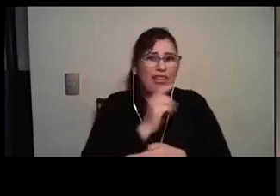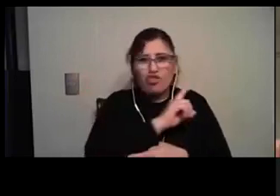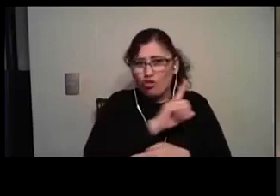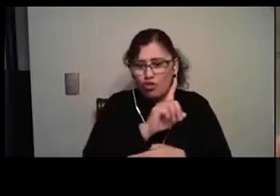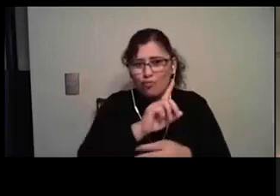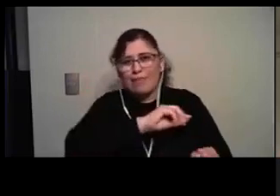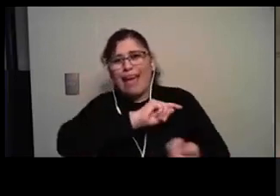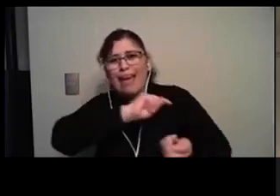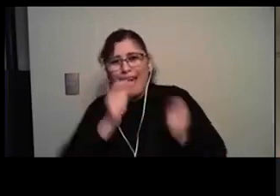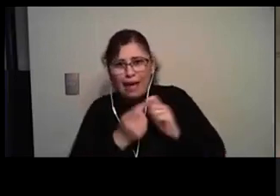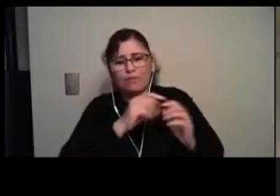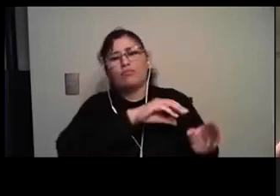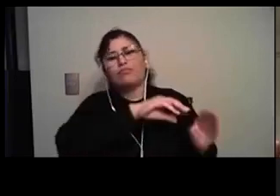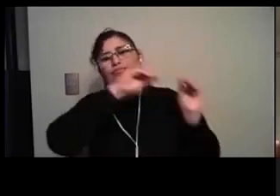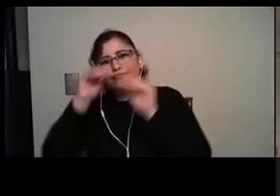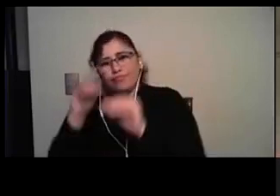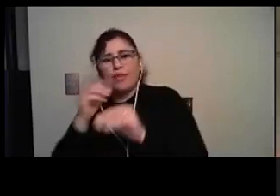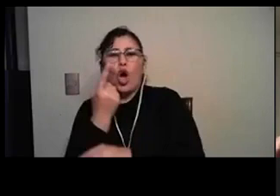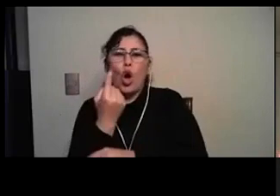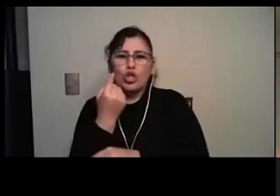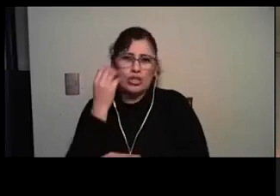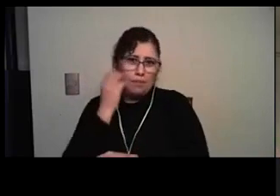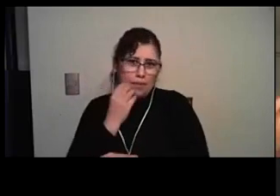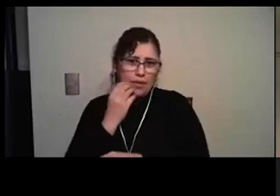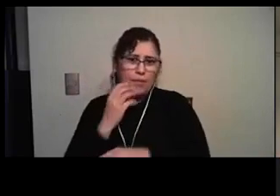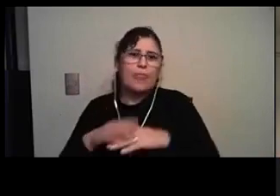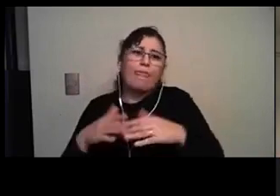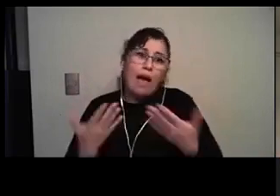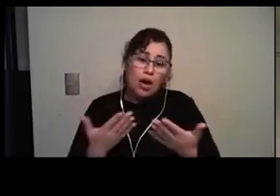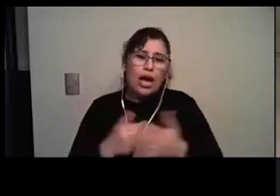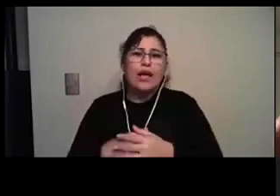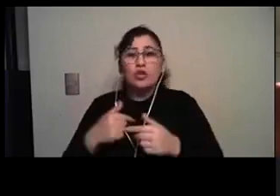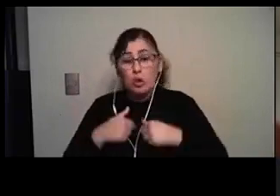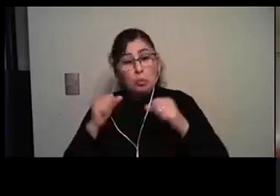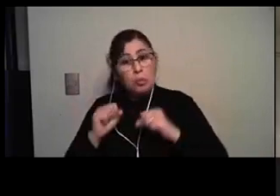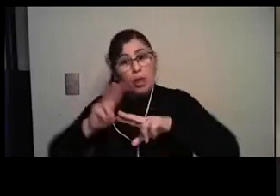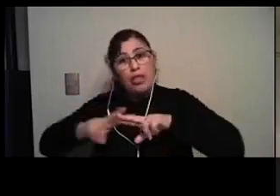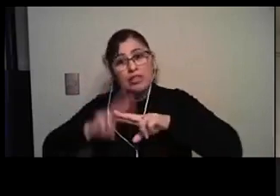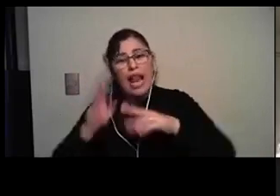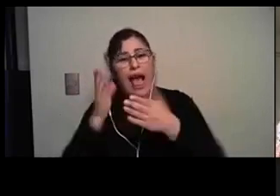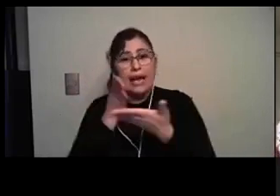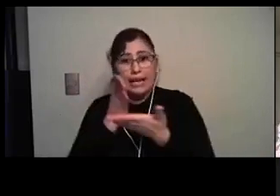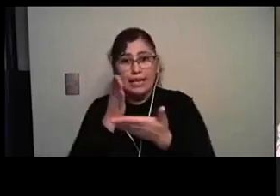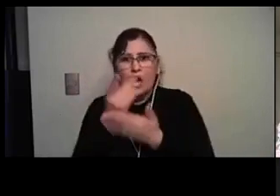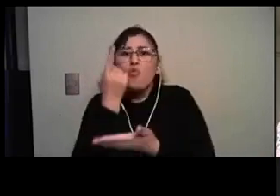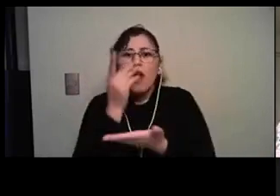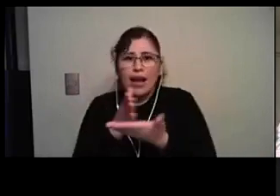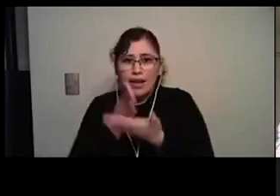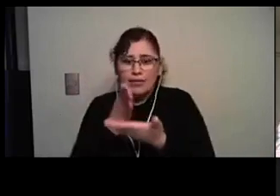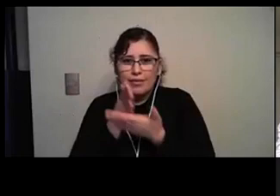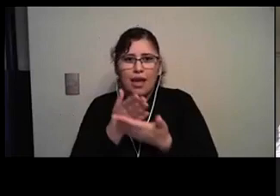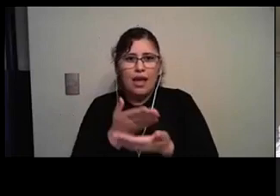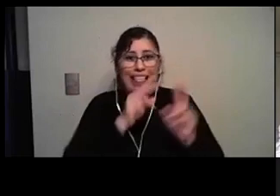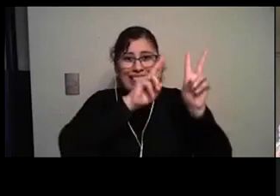voy a hacer cuando ya las tenga lista, una cátedra o una clase exclusivamente dedicarla a la revisión, porque es